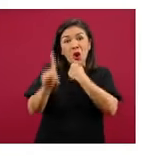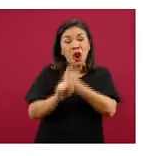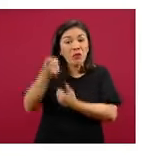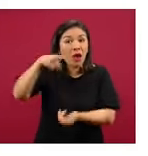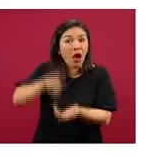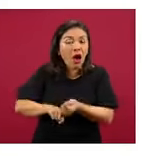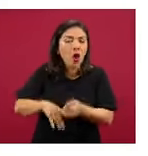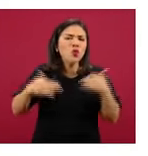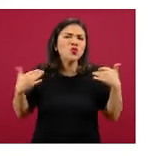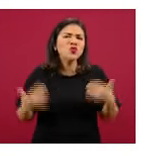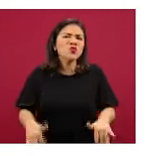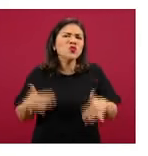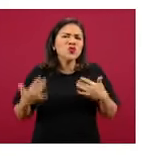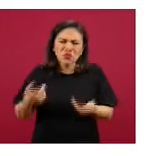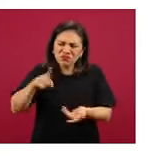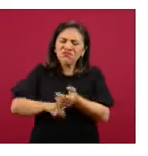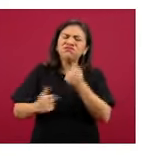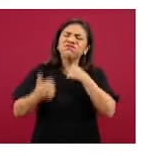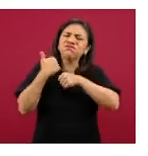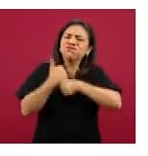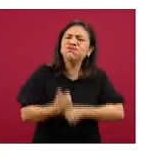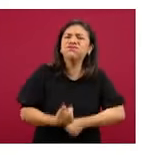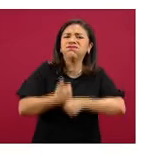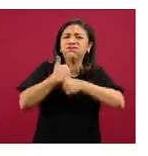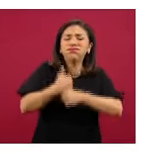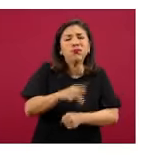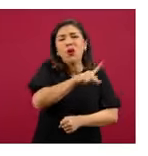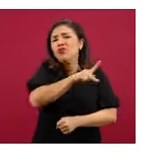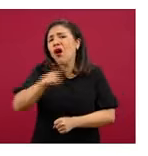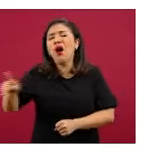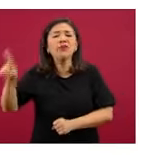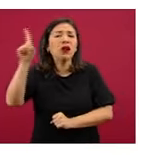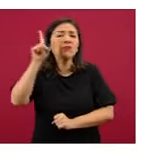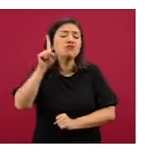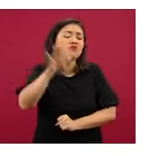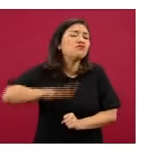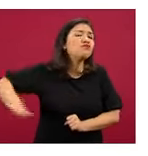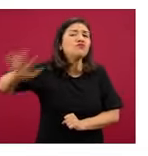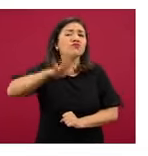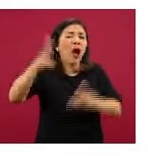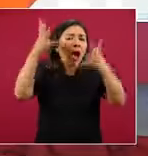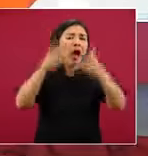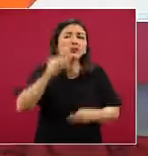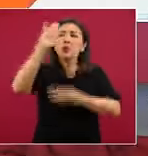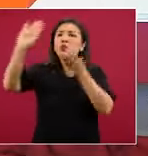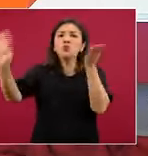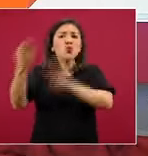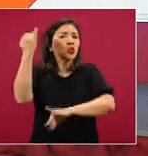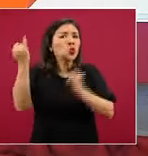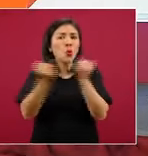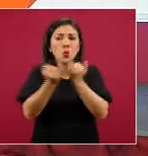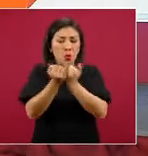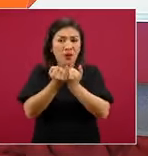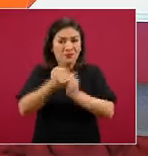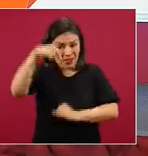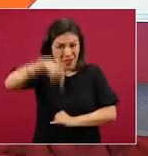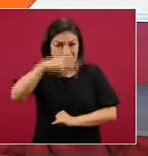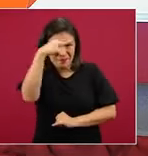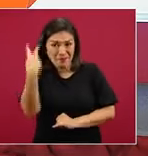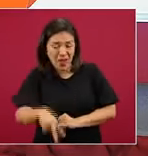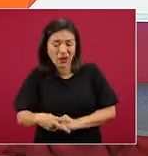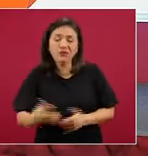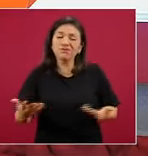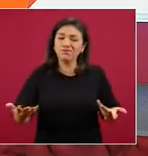que sufren todas las poblaciones en todo el mundo, pero que especialmente en